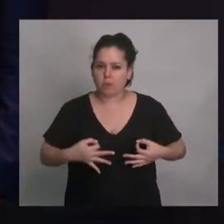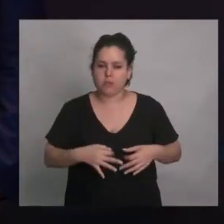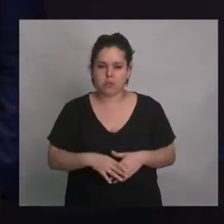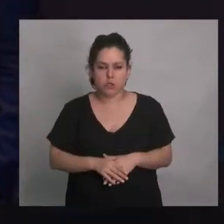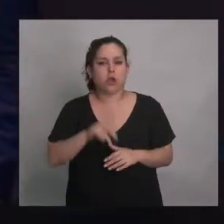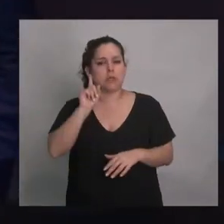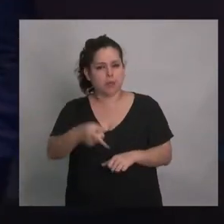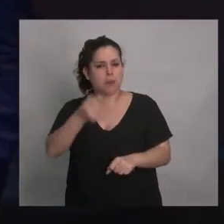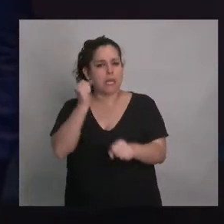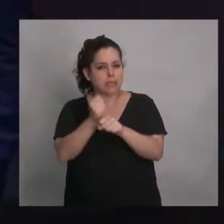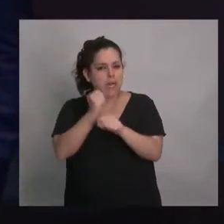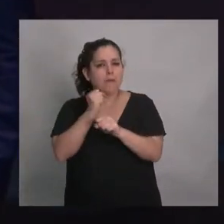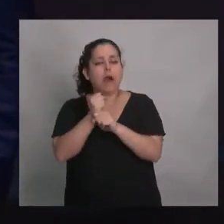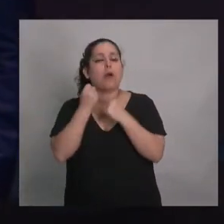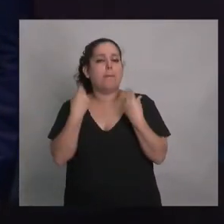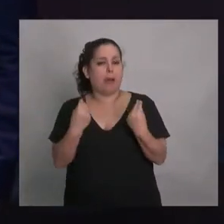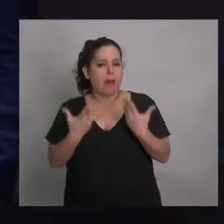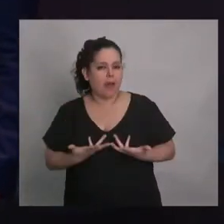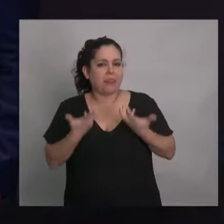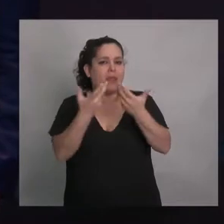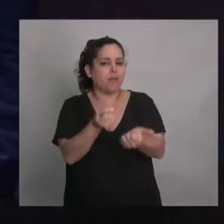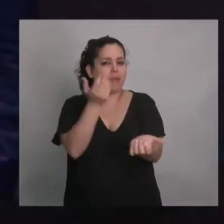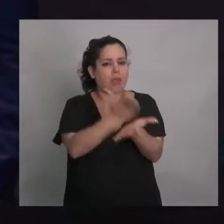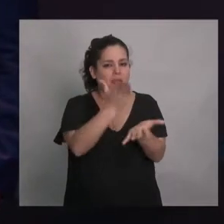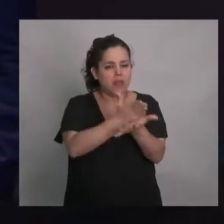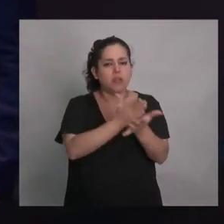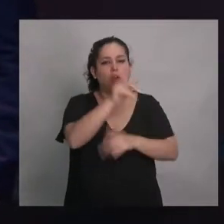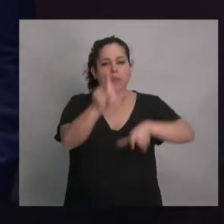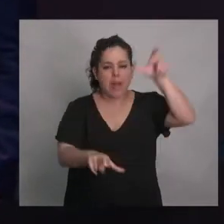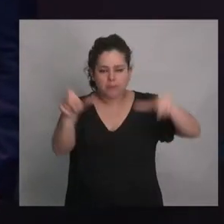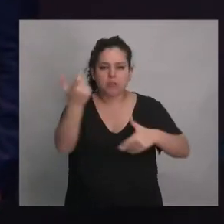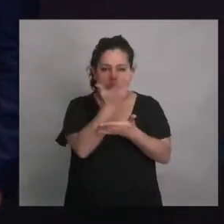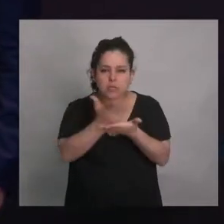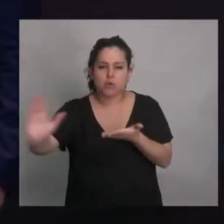y de trabajo en defensa de los derechos de los excluidos